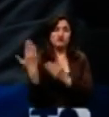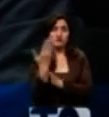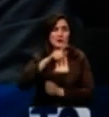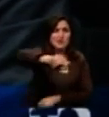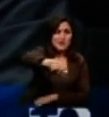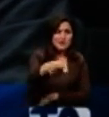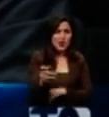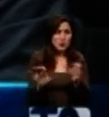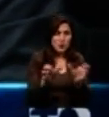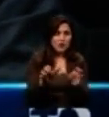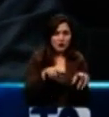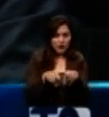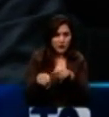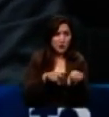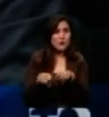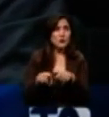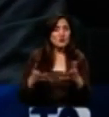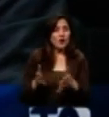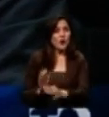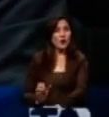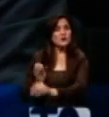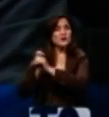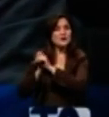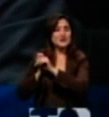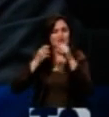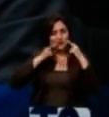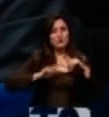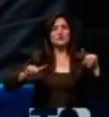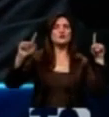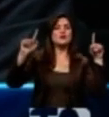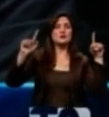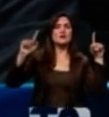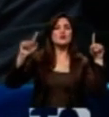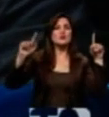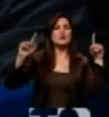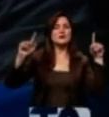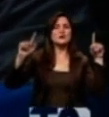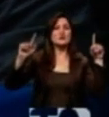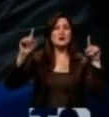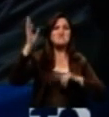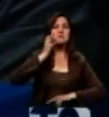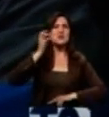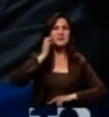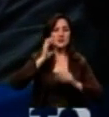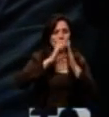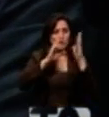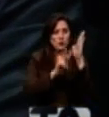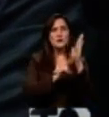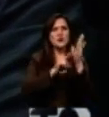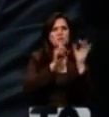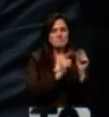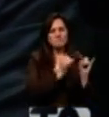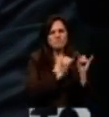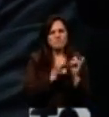cuando se esté llevando adelante los concursos, tenga la obligación de publicar la veracidad y los expedientes de cada una de las cosas para